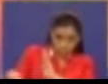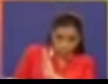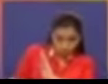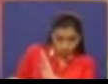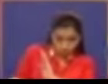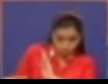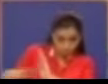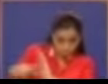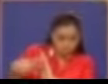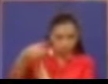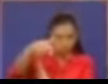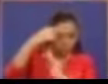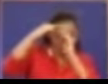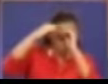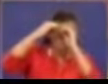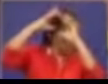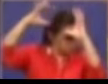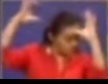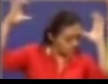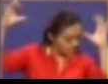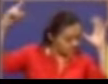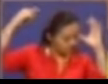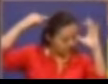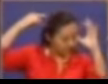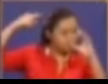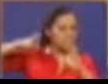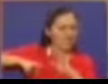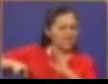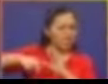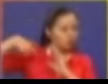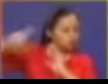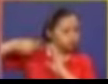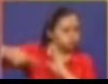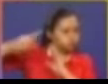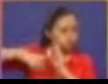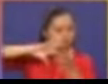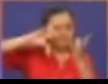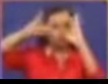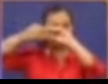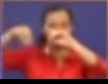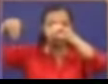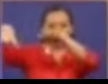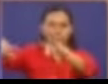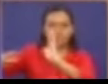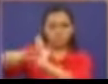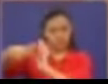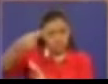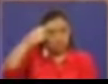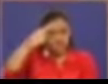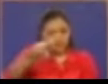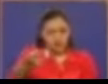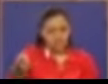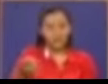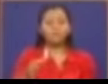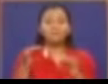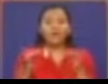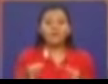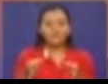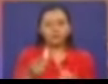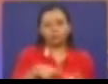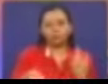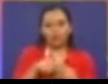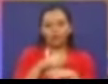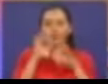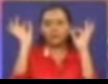ríos. Bueno, otro paso fundamental para ser de los países más eficientes en cuanto a uso de energía